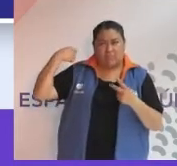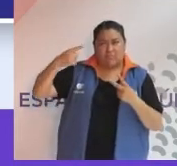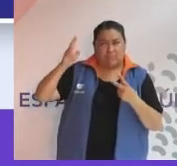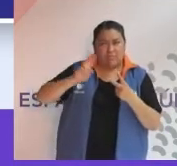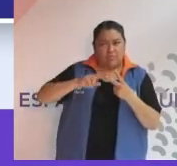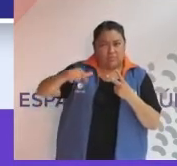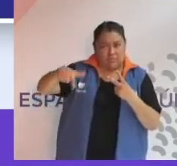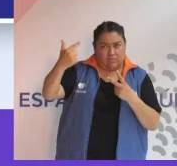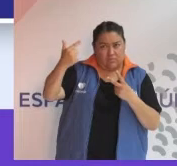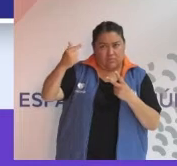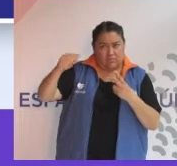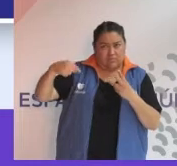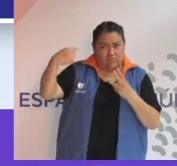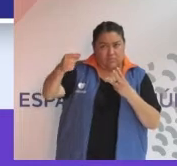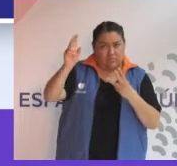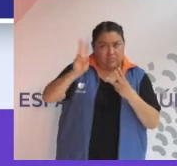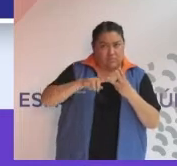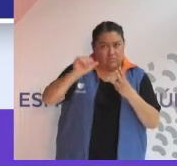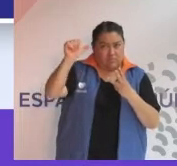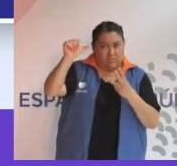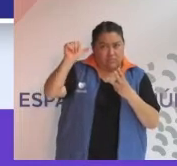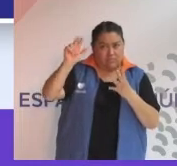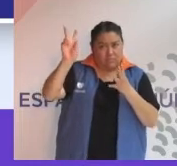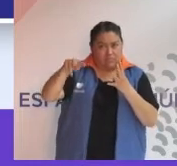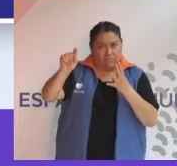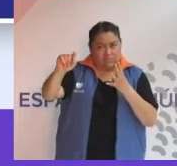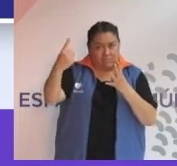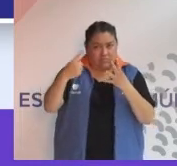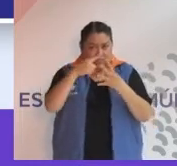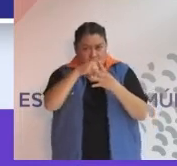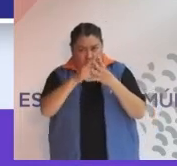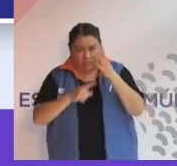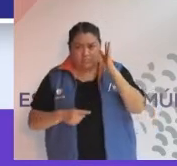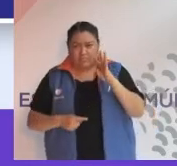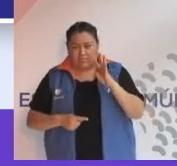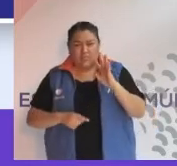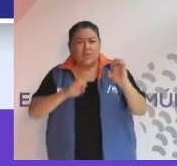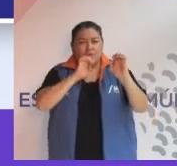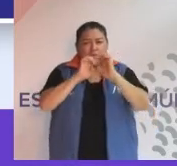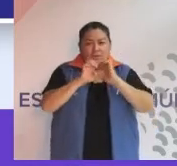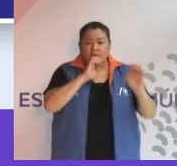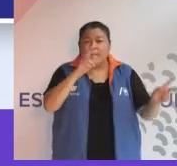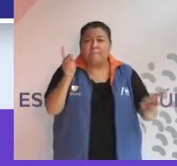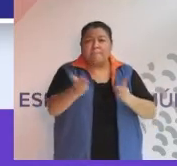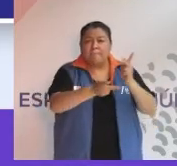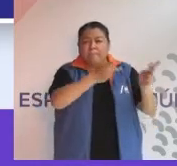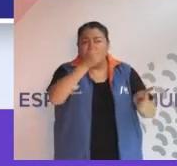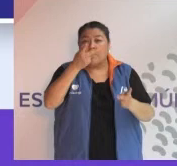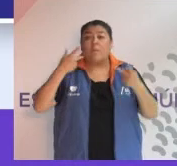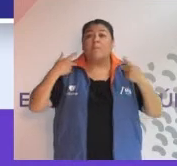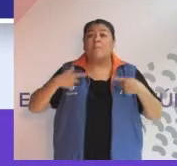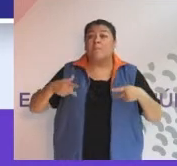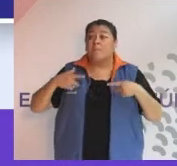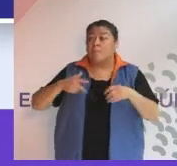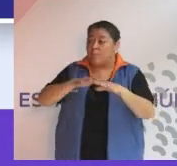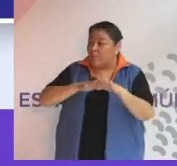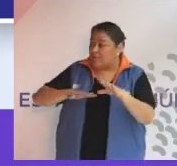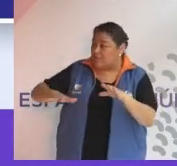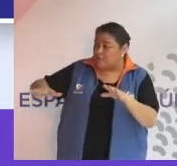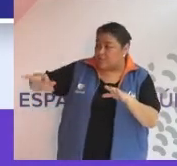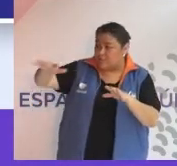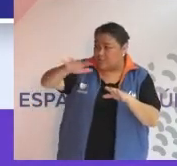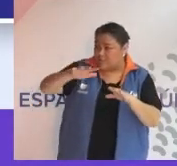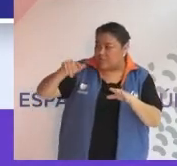2016 y ahora 2021. Acabamos de terminar esta encuesta y habla sobre la participación de la gente y cómo